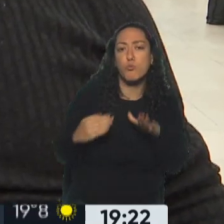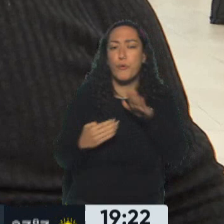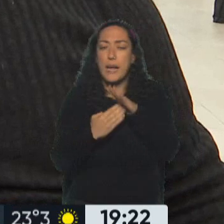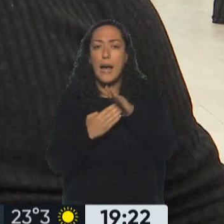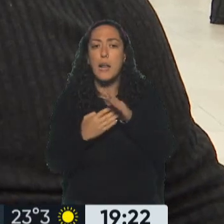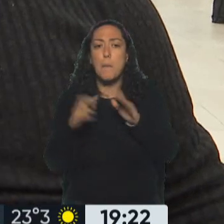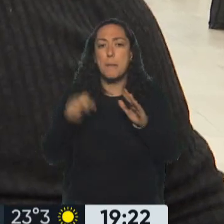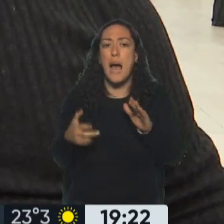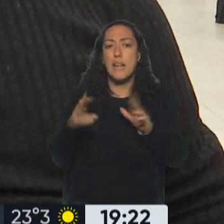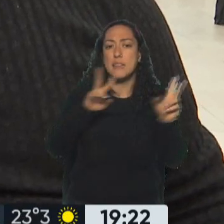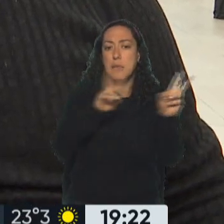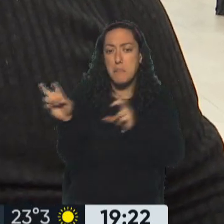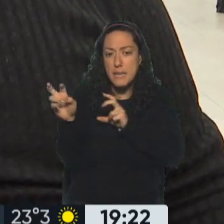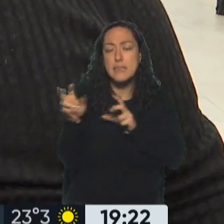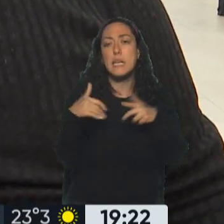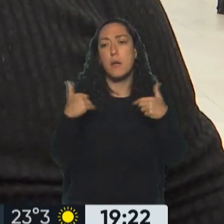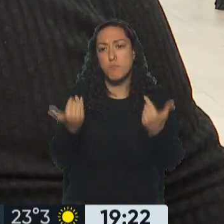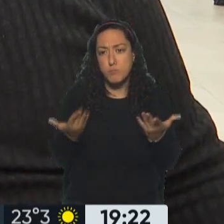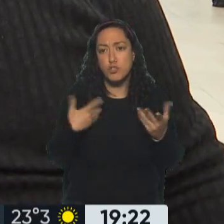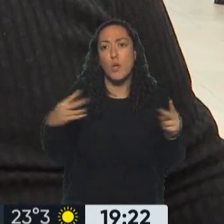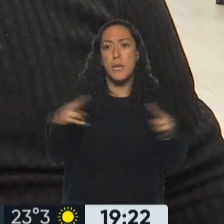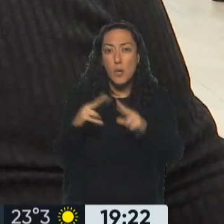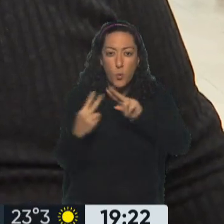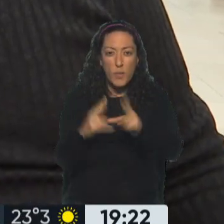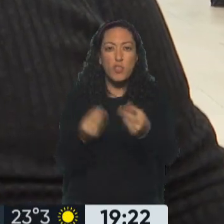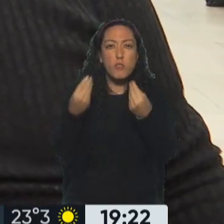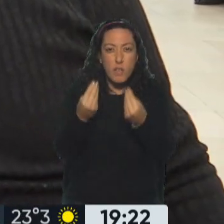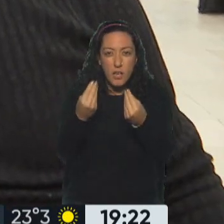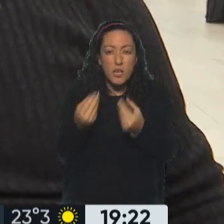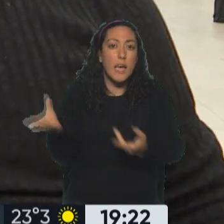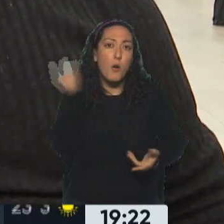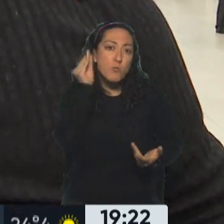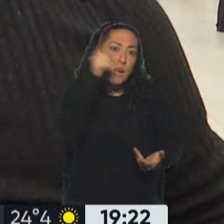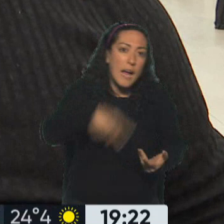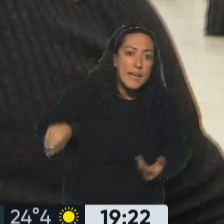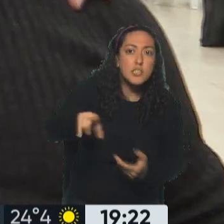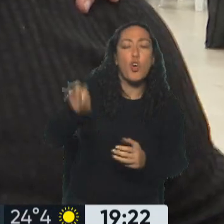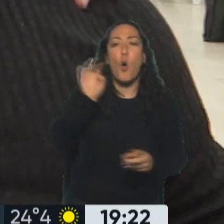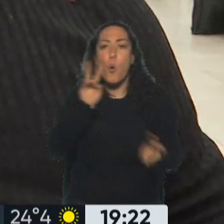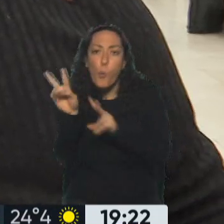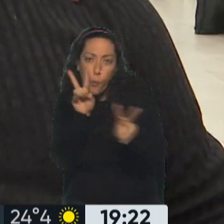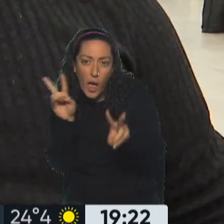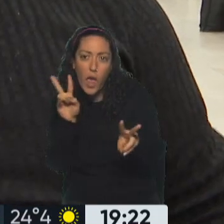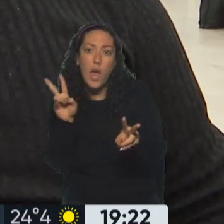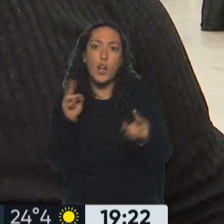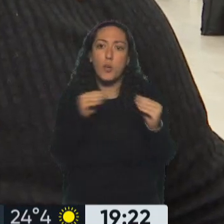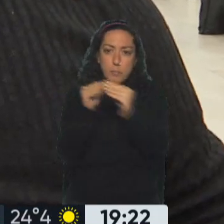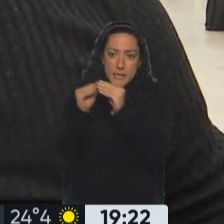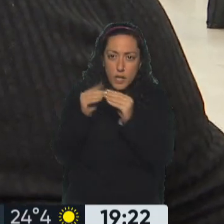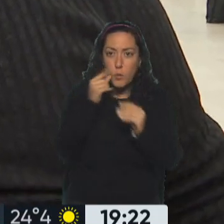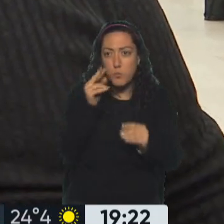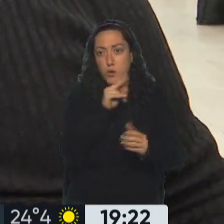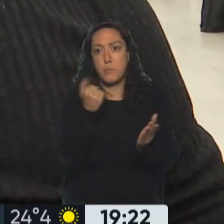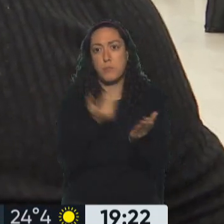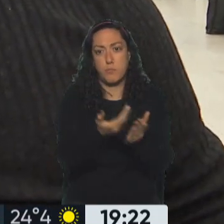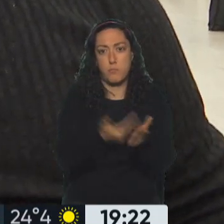la temática y hoy el encuentro es para escuchar fundamentalmente o ver lo que nos planteen los compañeros y compañeras que